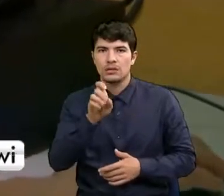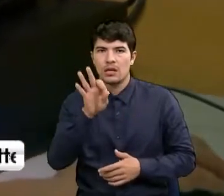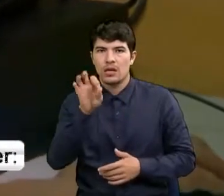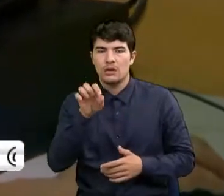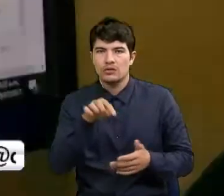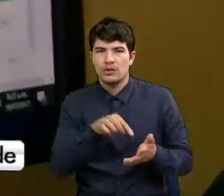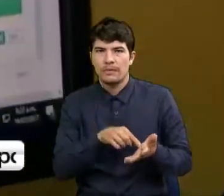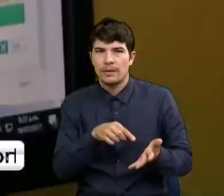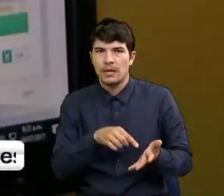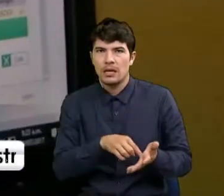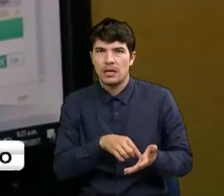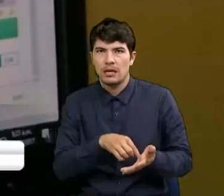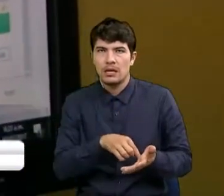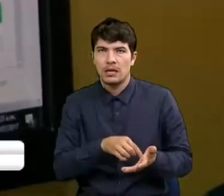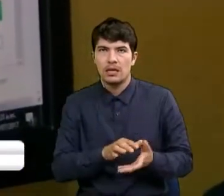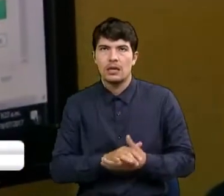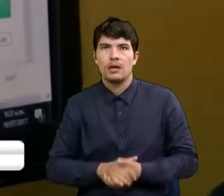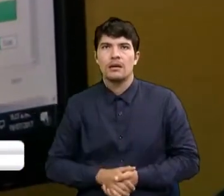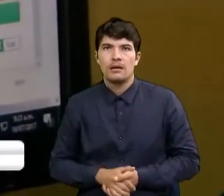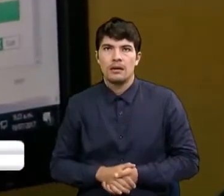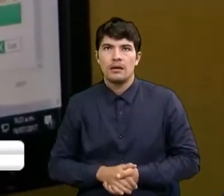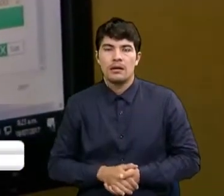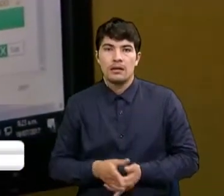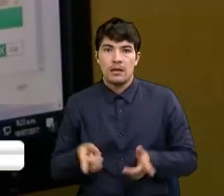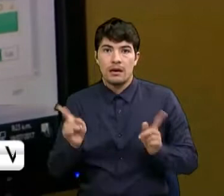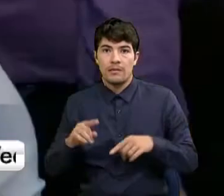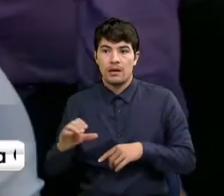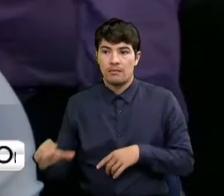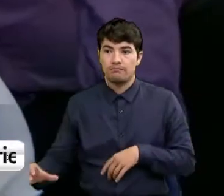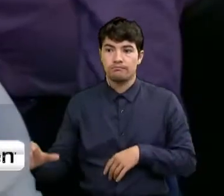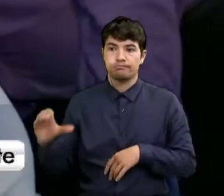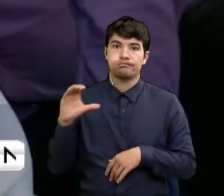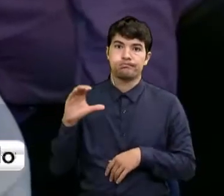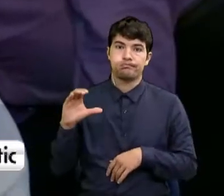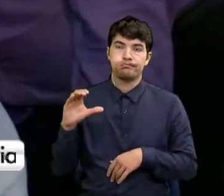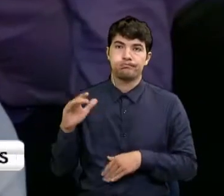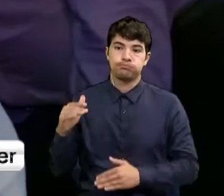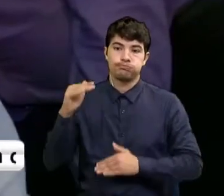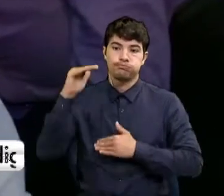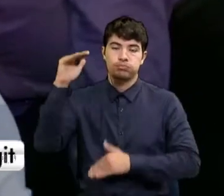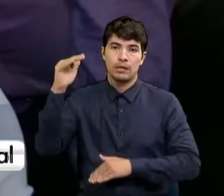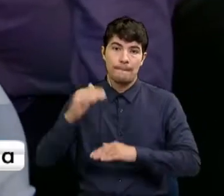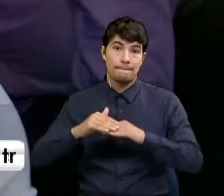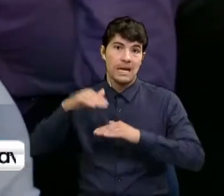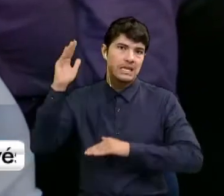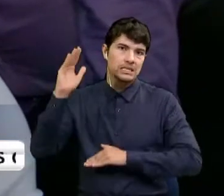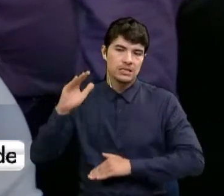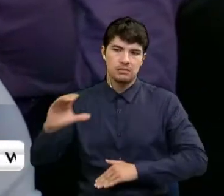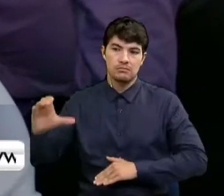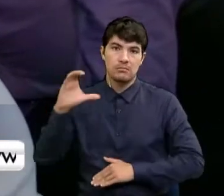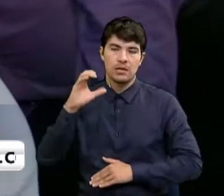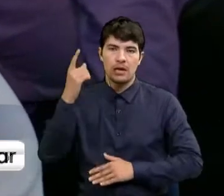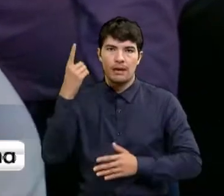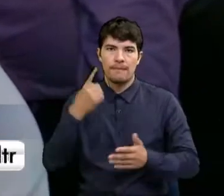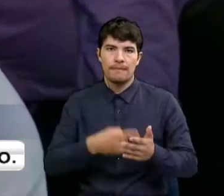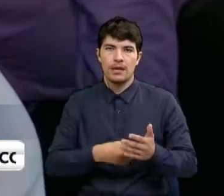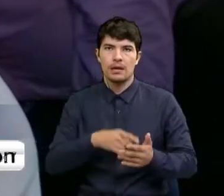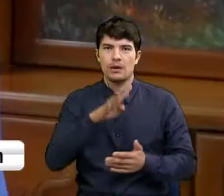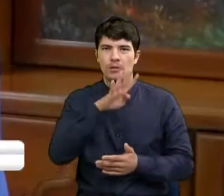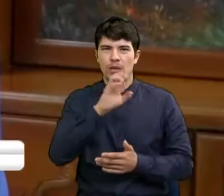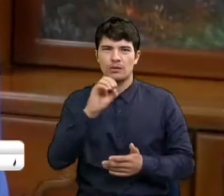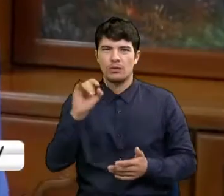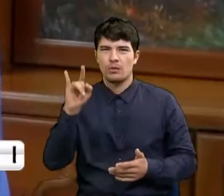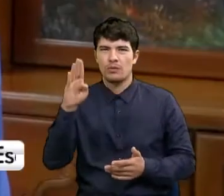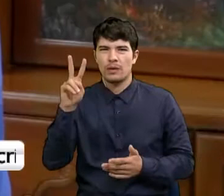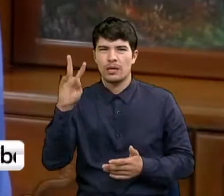mil pesos que tengan ingresos brutos superiores a 1400 vt que es